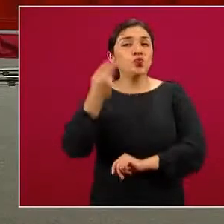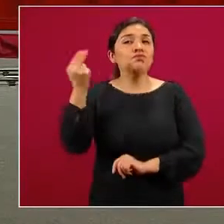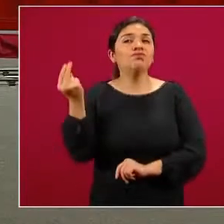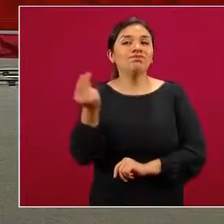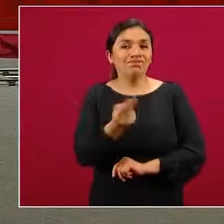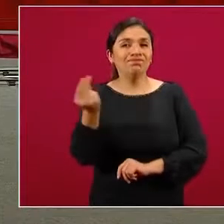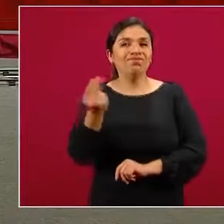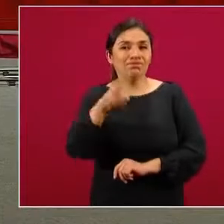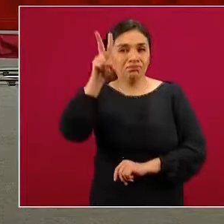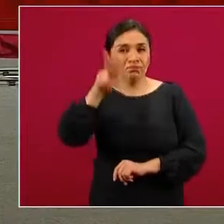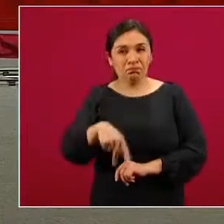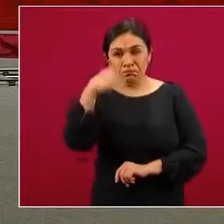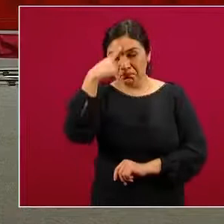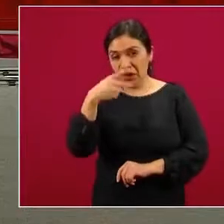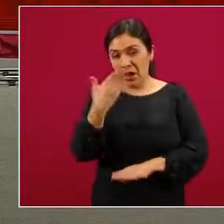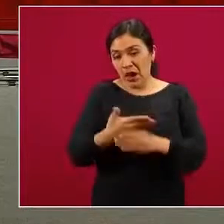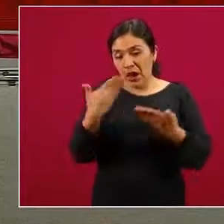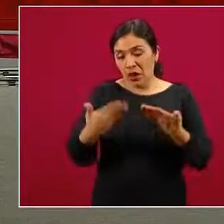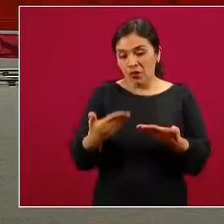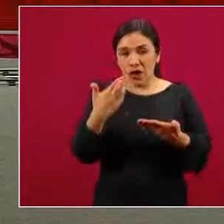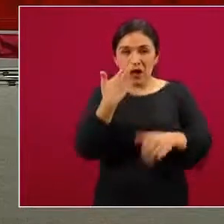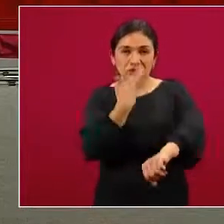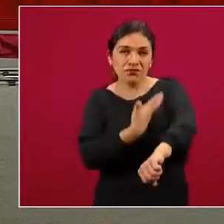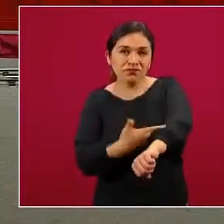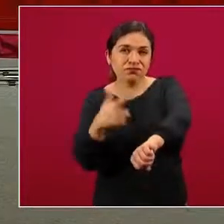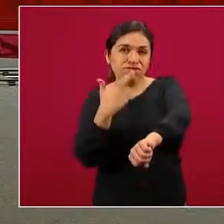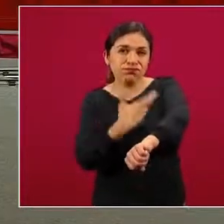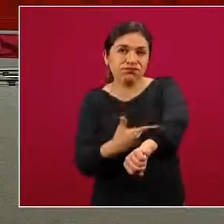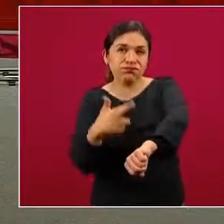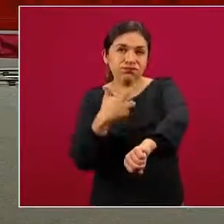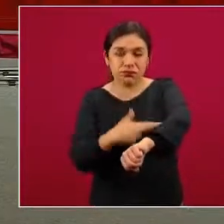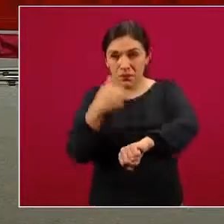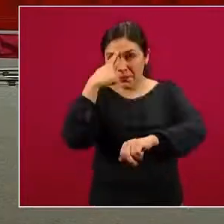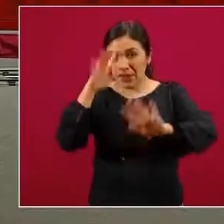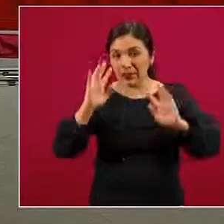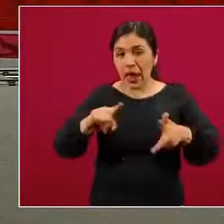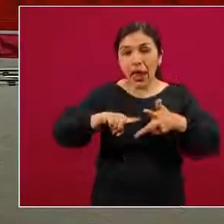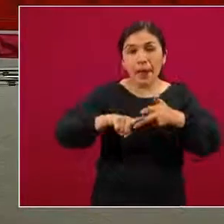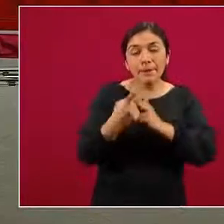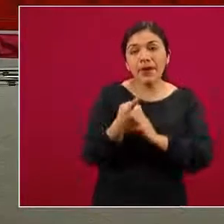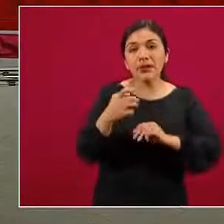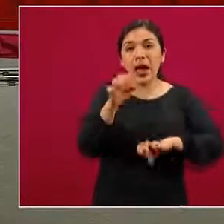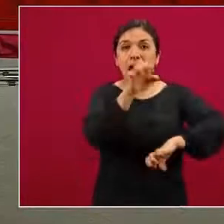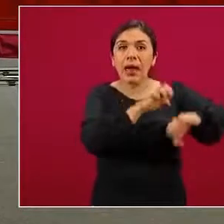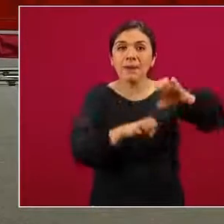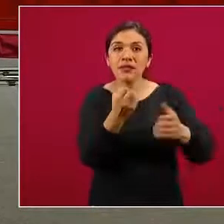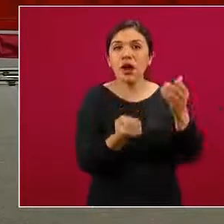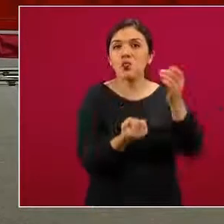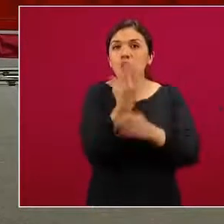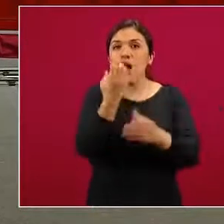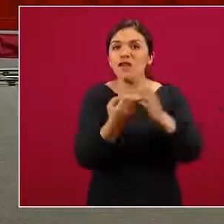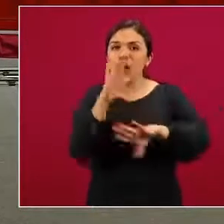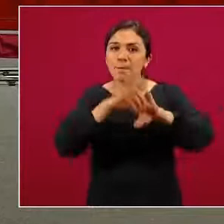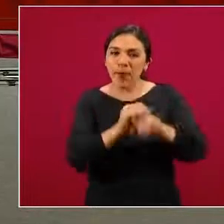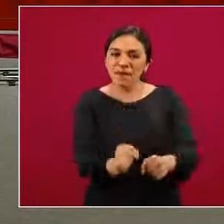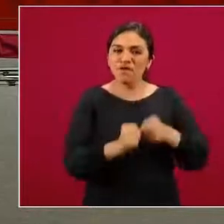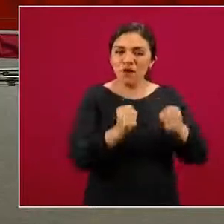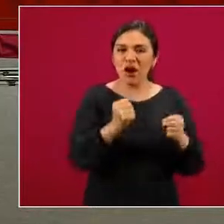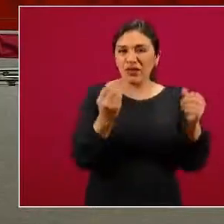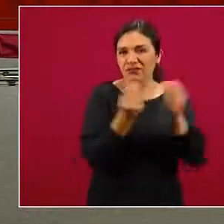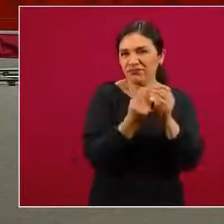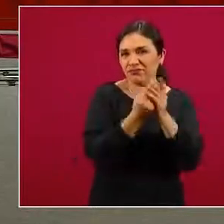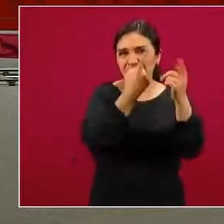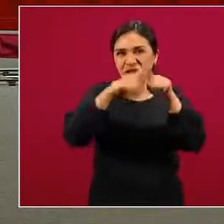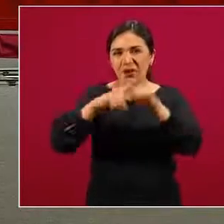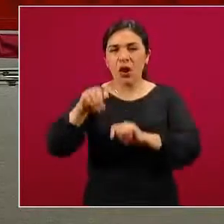y para este proceso de arrancar los emprendimientos, de fortalecer las empresas y, en este caso,